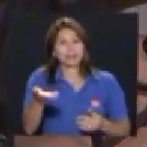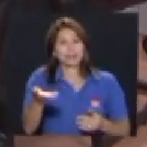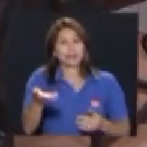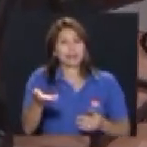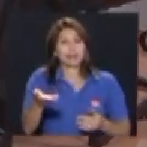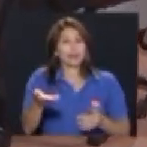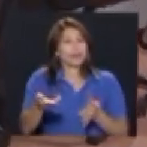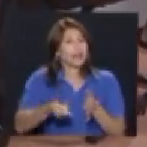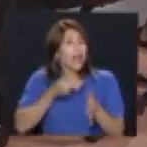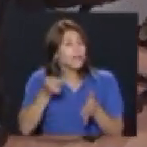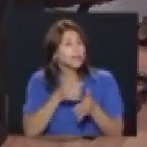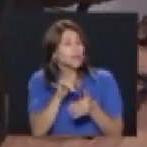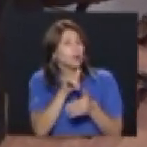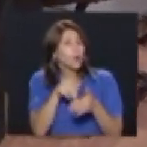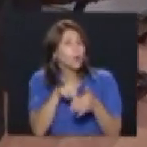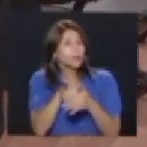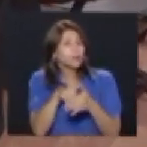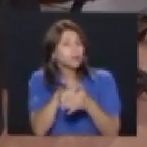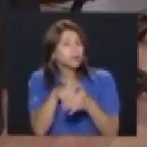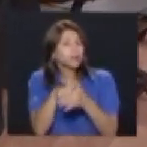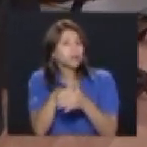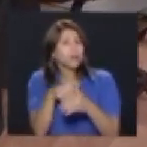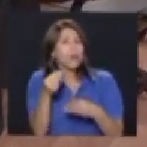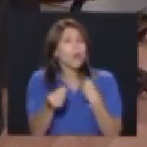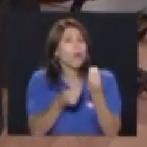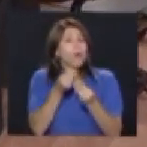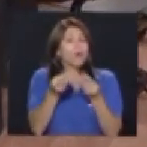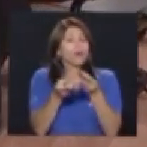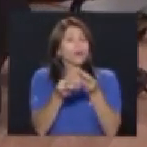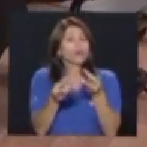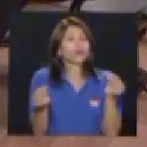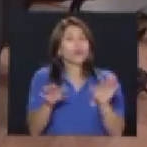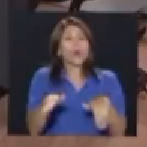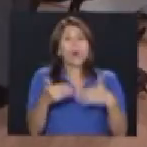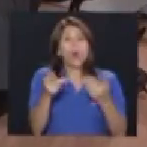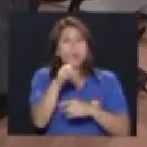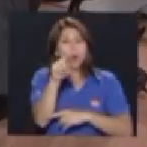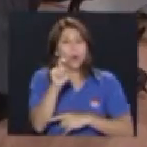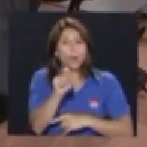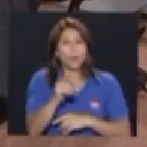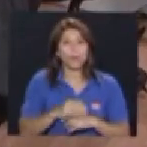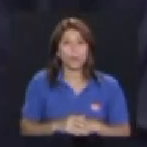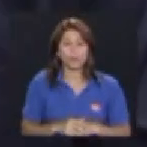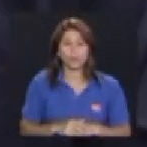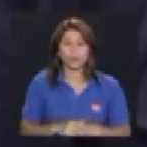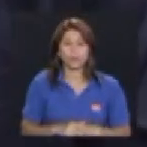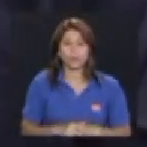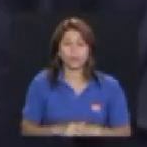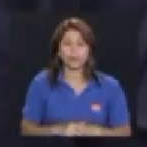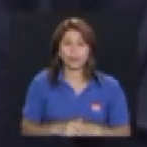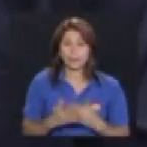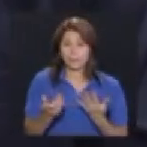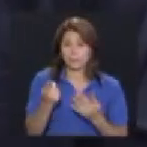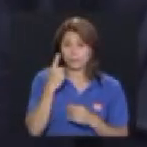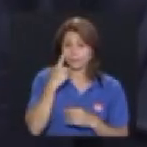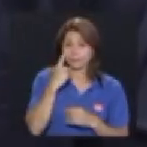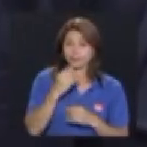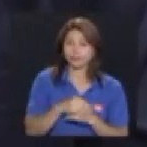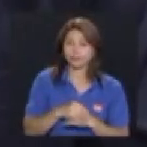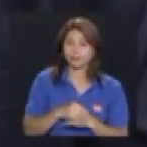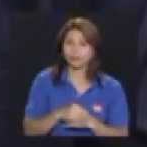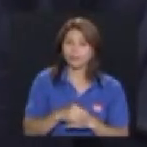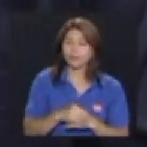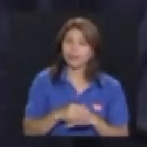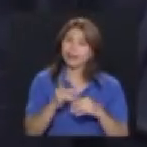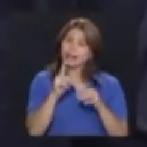sin querer son piedritas. ¿Cómo se resuelven esos dos temas? Mira, el esquema del